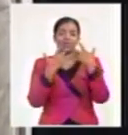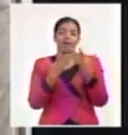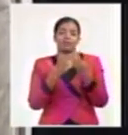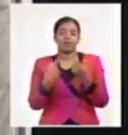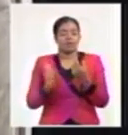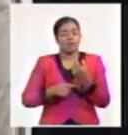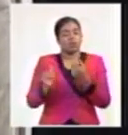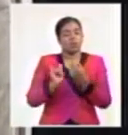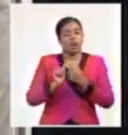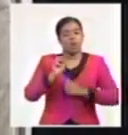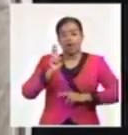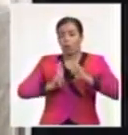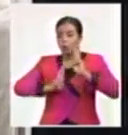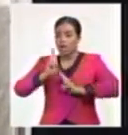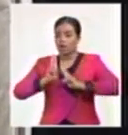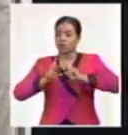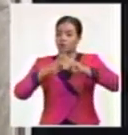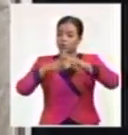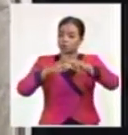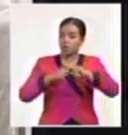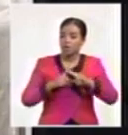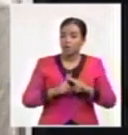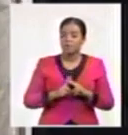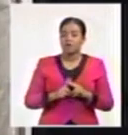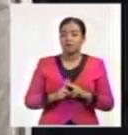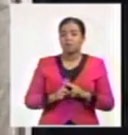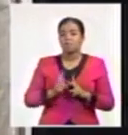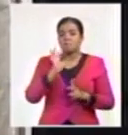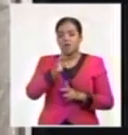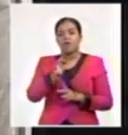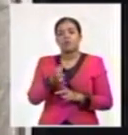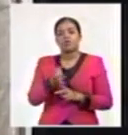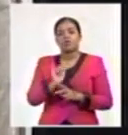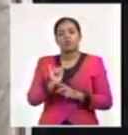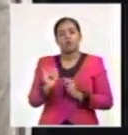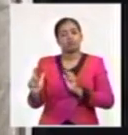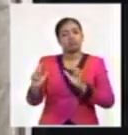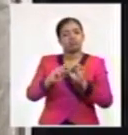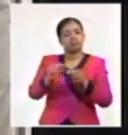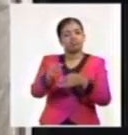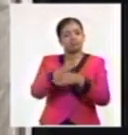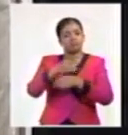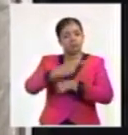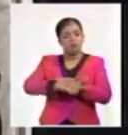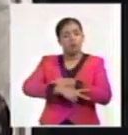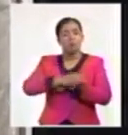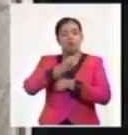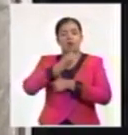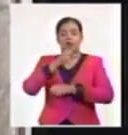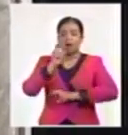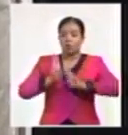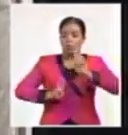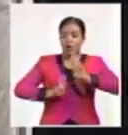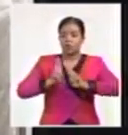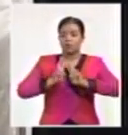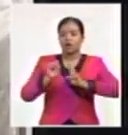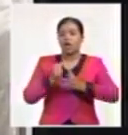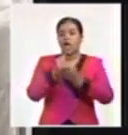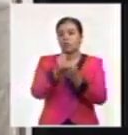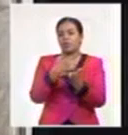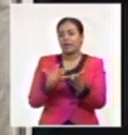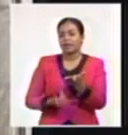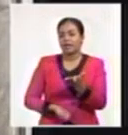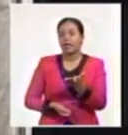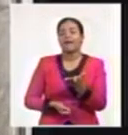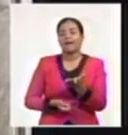esos mecanismos de compensación, de integración, que pudieran estar contribuyendo a la